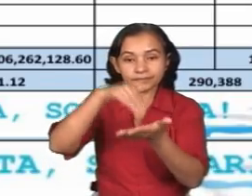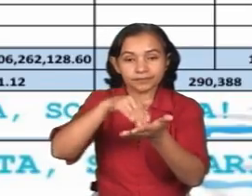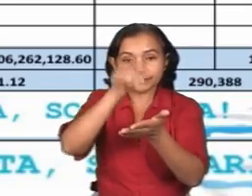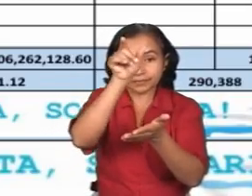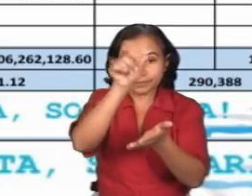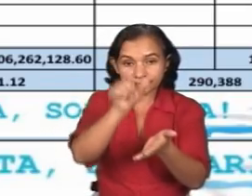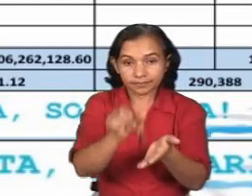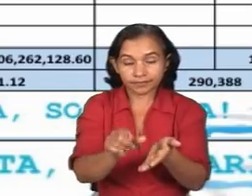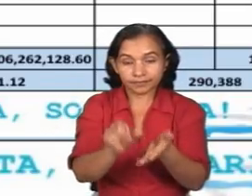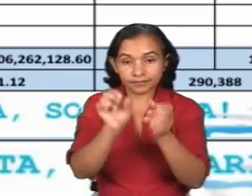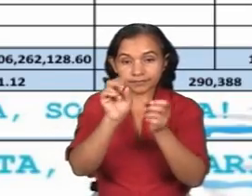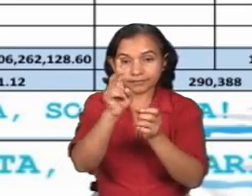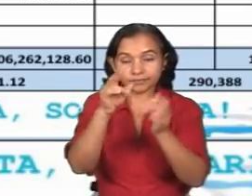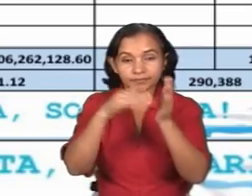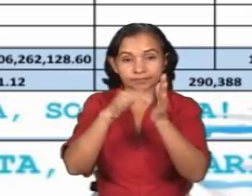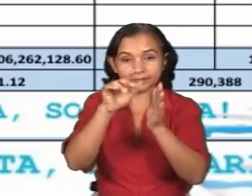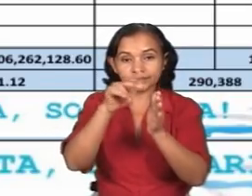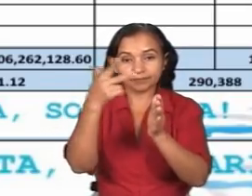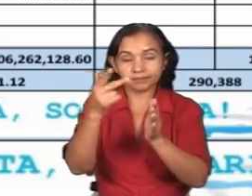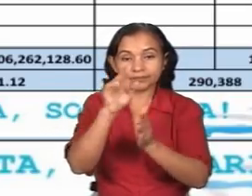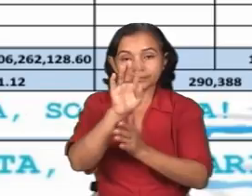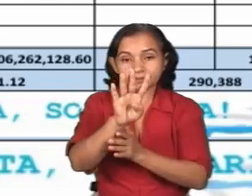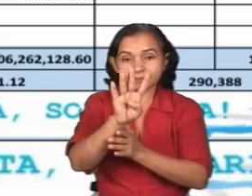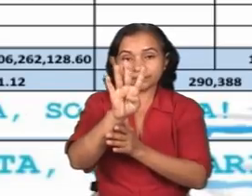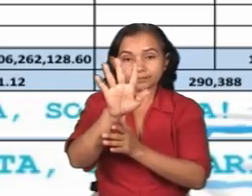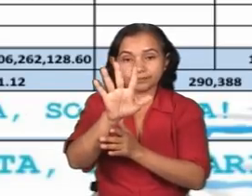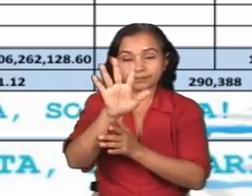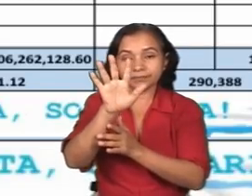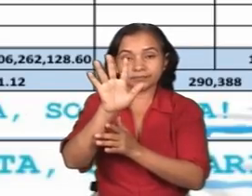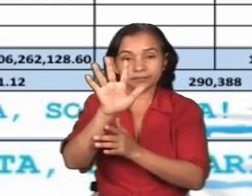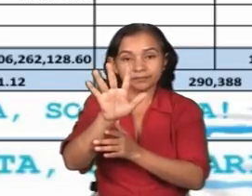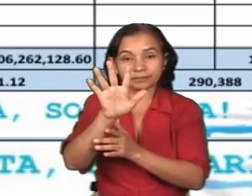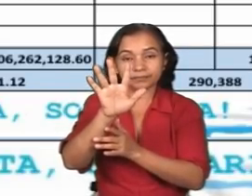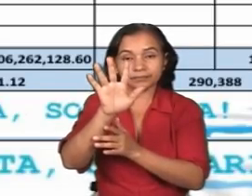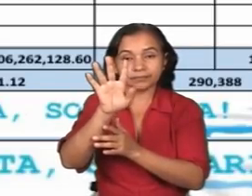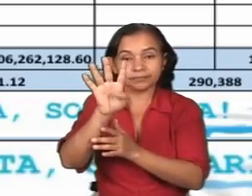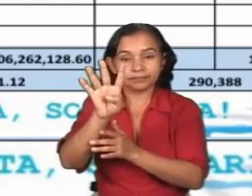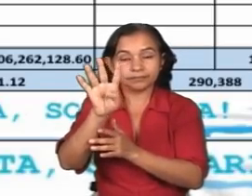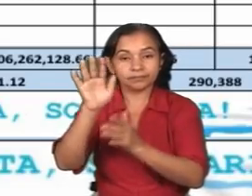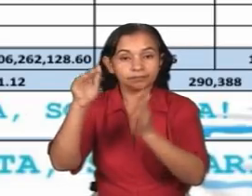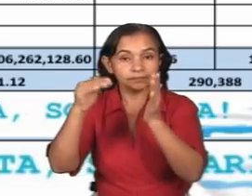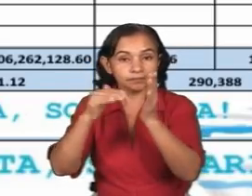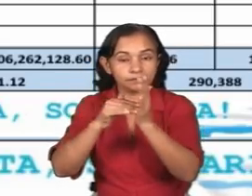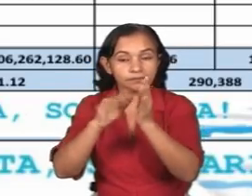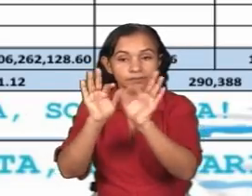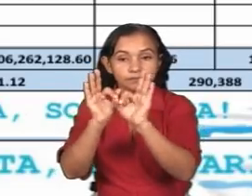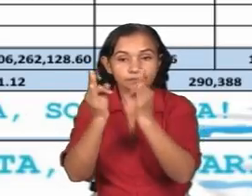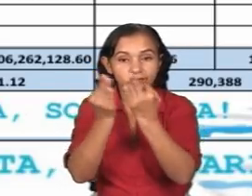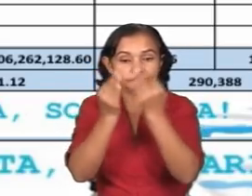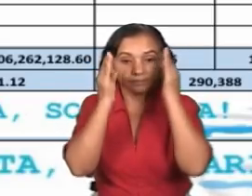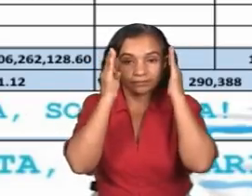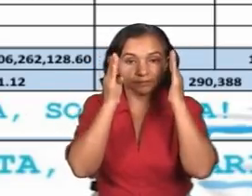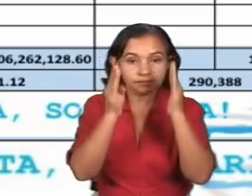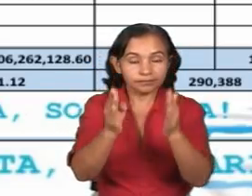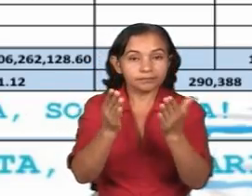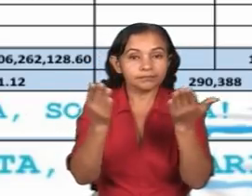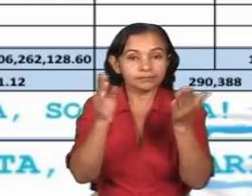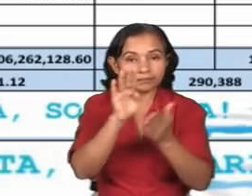Eso nos permitió en el 2018 atender a 454,000 familias atendidas. ¿Te imaginas